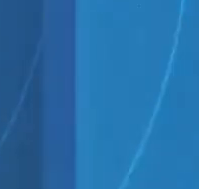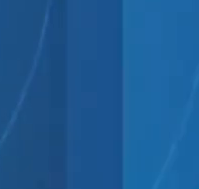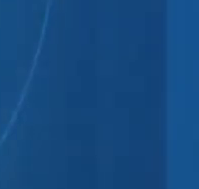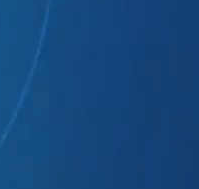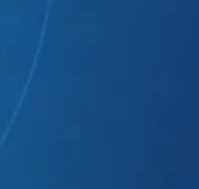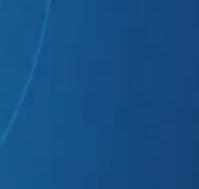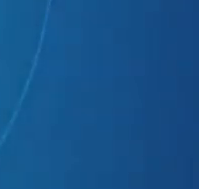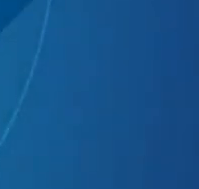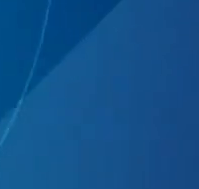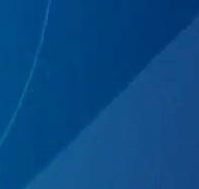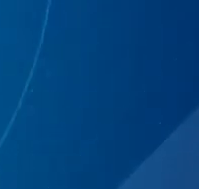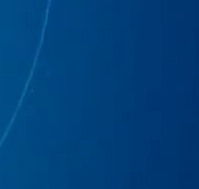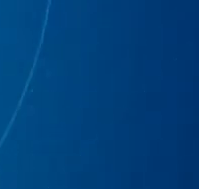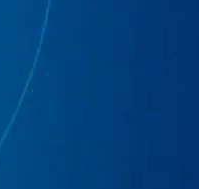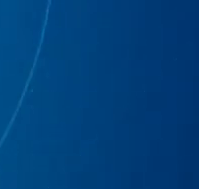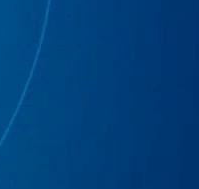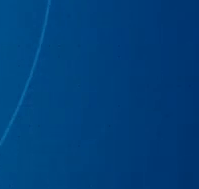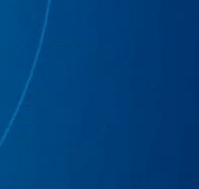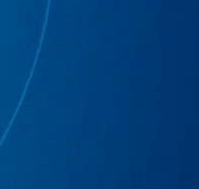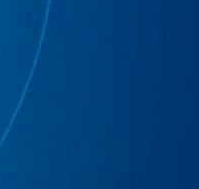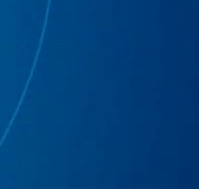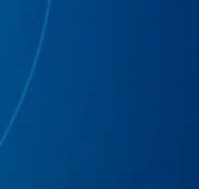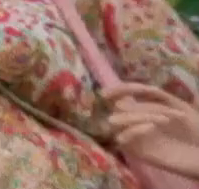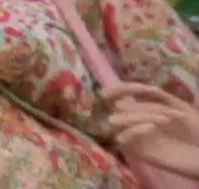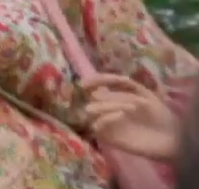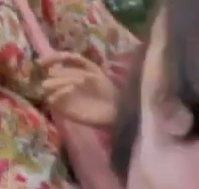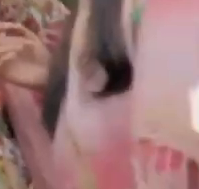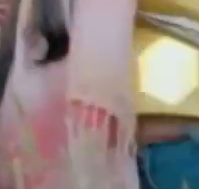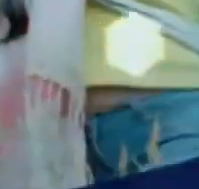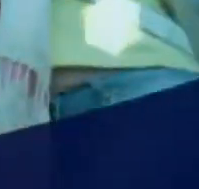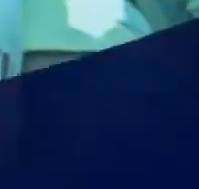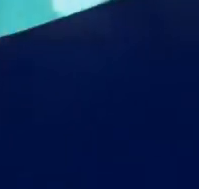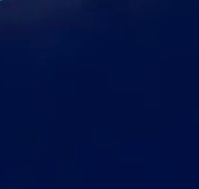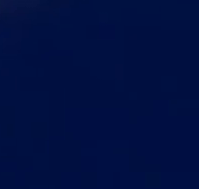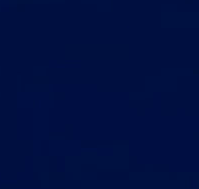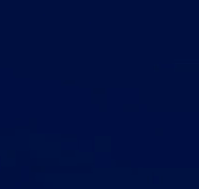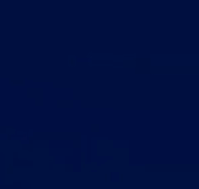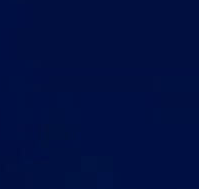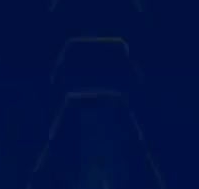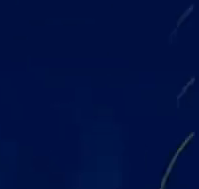RTVC Noticias, emisión fin de semana.